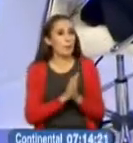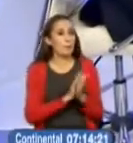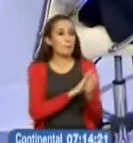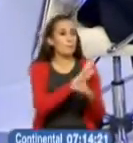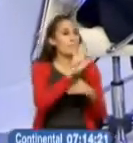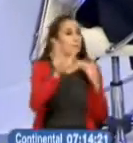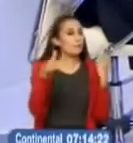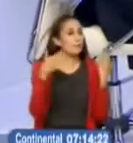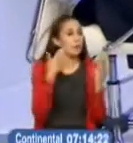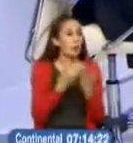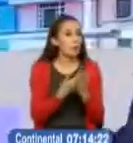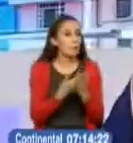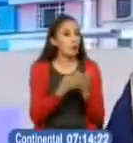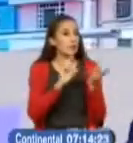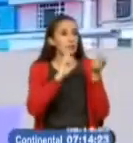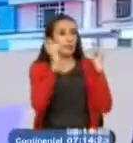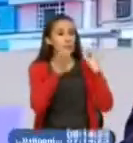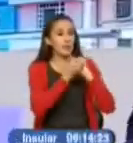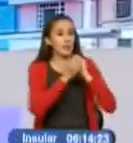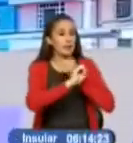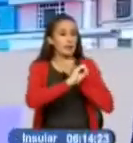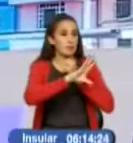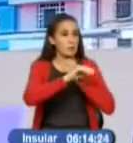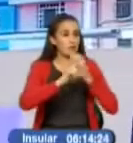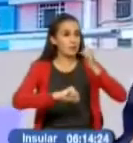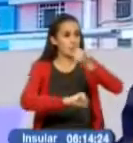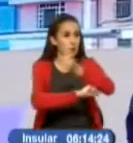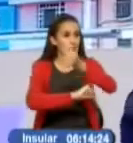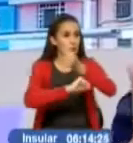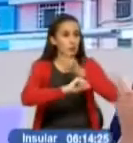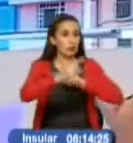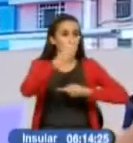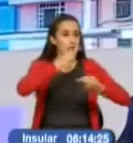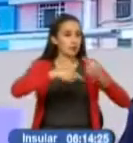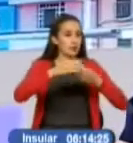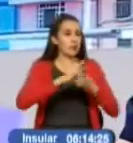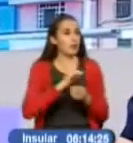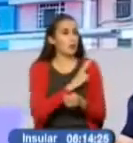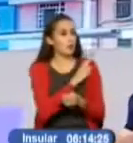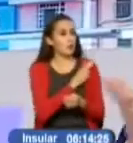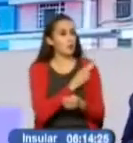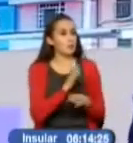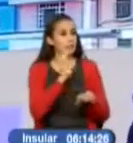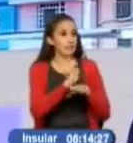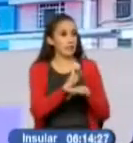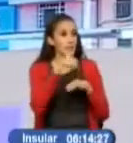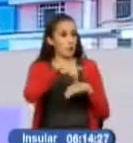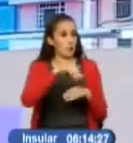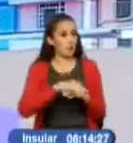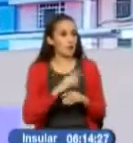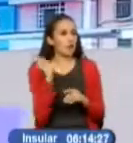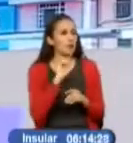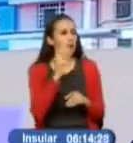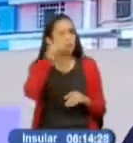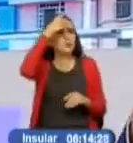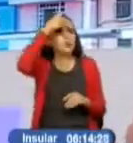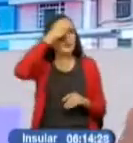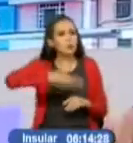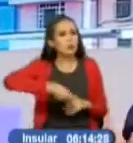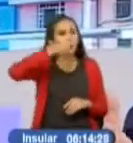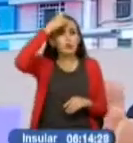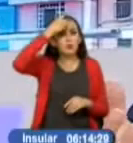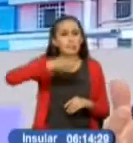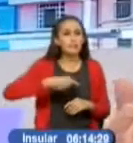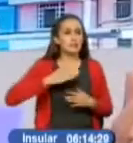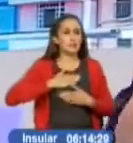diversifiquemos y ampliemos la oferta, hay que fortalecer y diversificar la capacidad de la universidad ecuatoriana. Esto no es una decisión